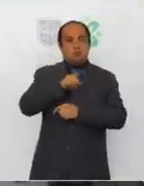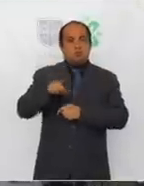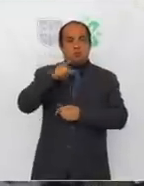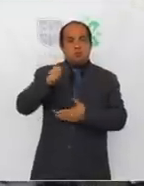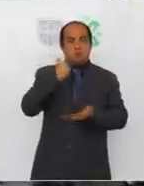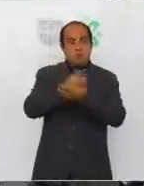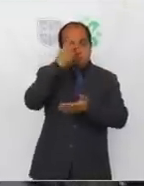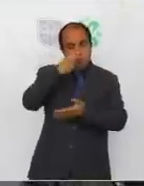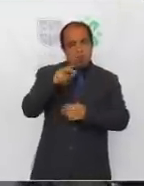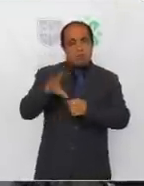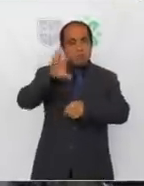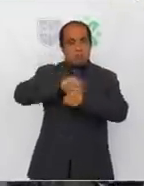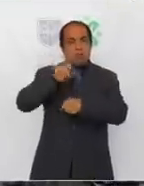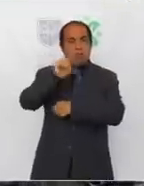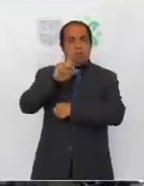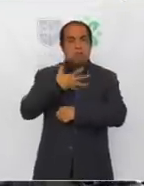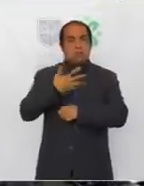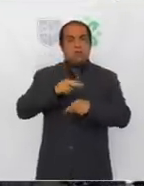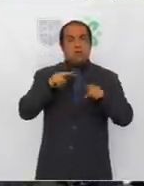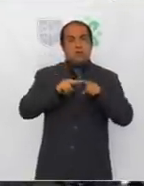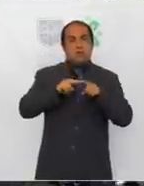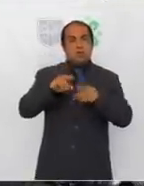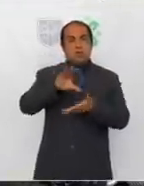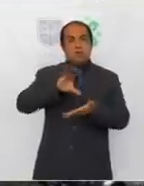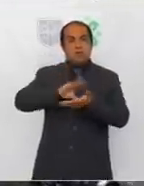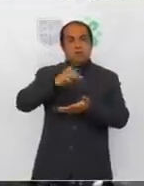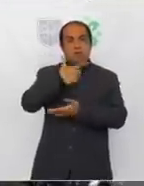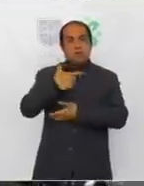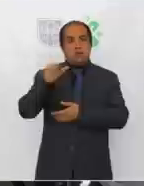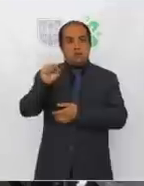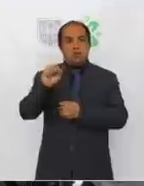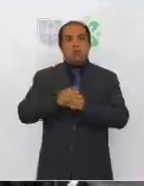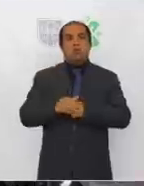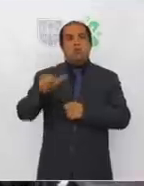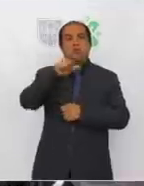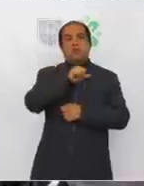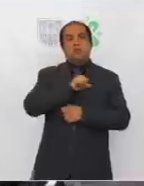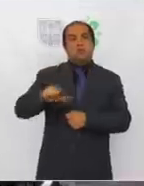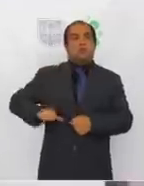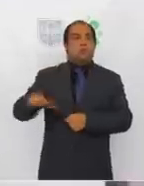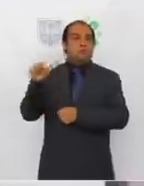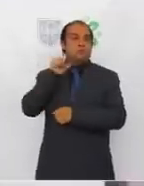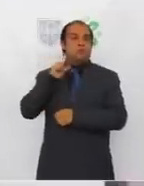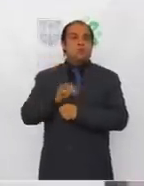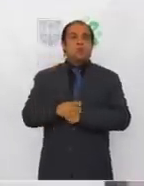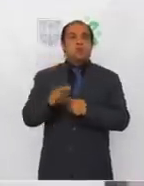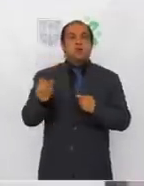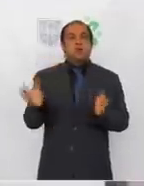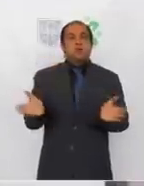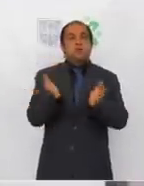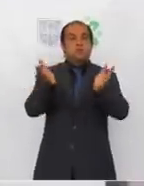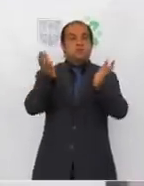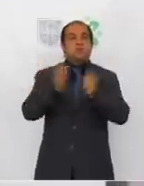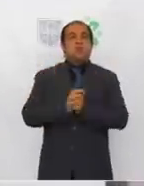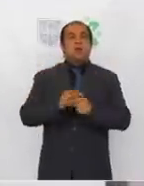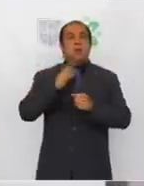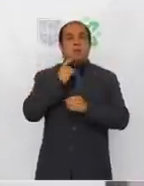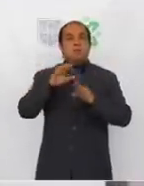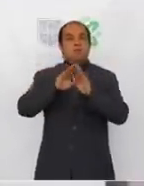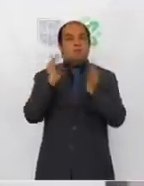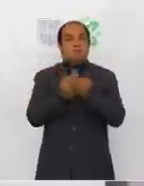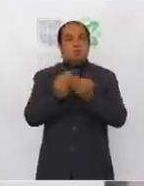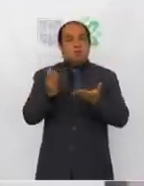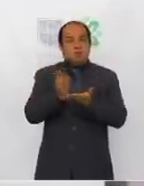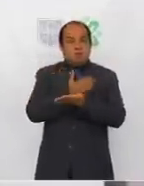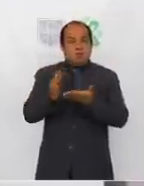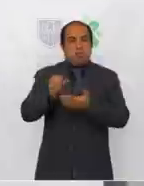permitir también tener un parque en la Colonia del Gas, en la Alcaldía Azcapotzalco, y fomentar de mejor manera la